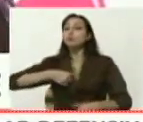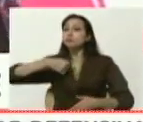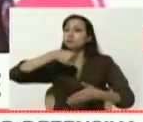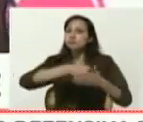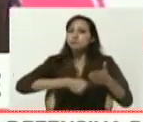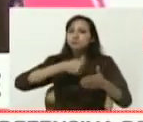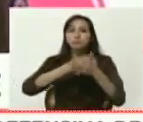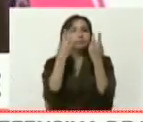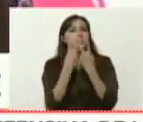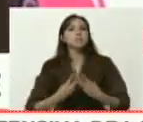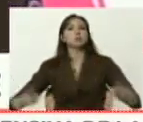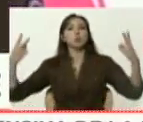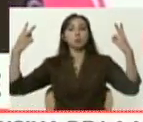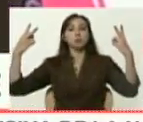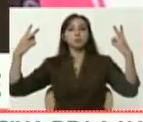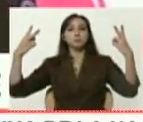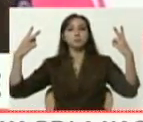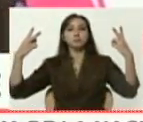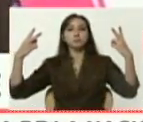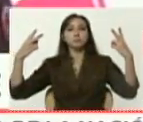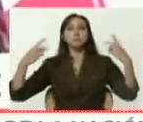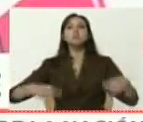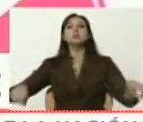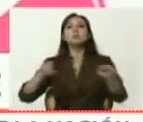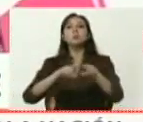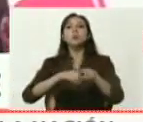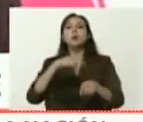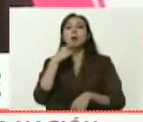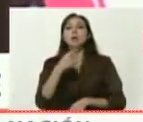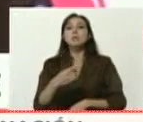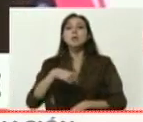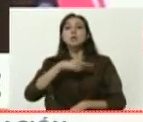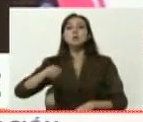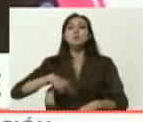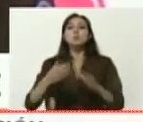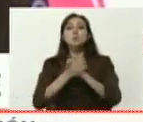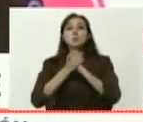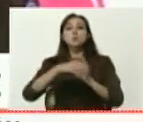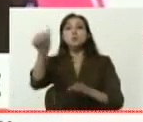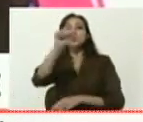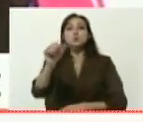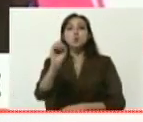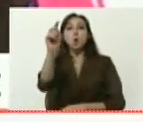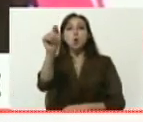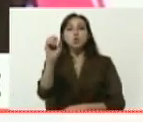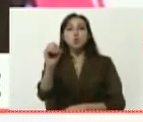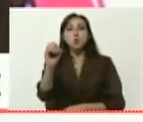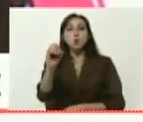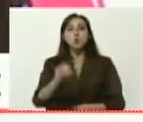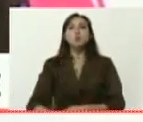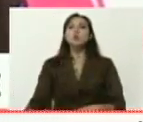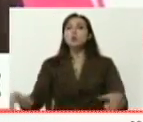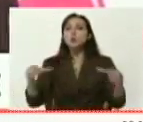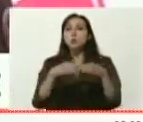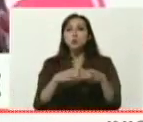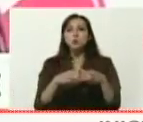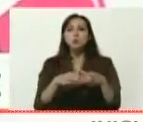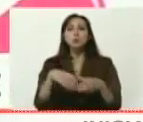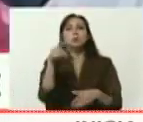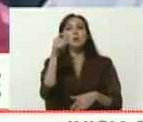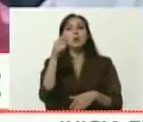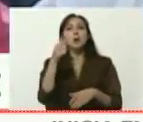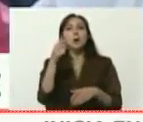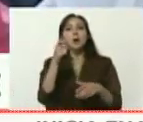ya lo decía nuestro camarada Soto Roja, con la reunión de los representantes de